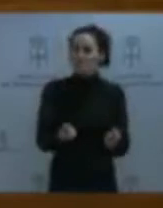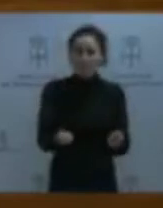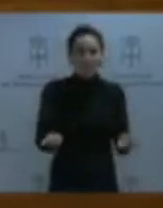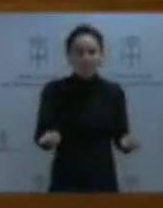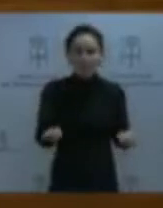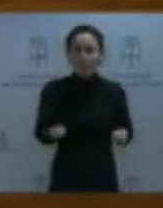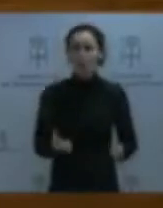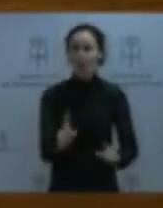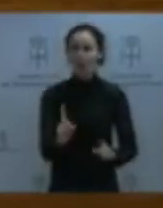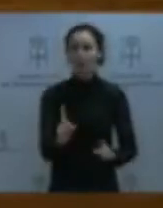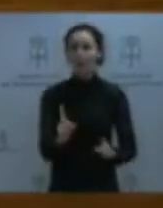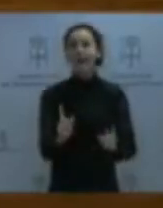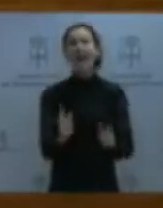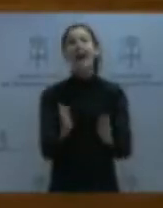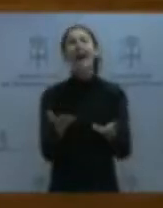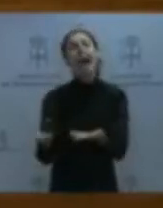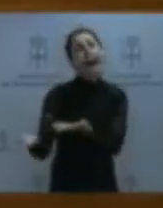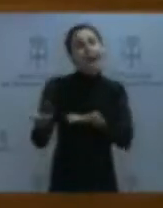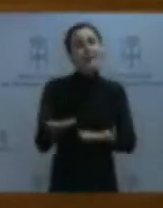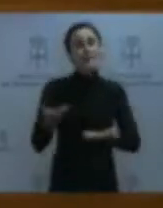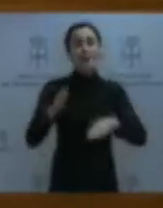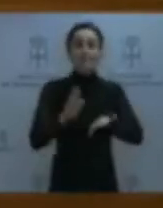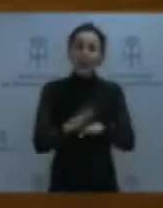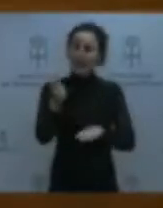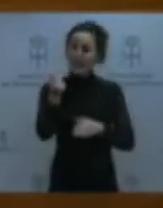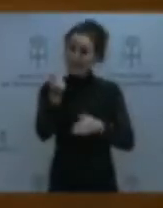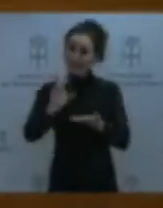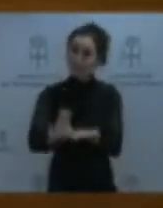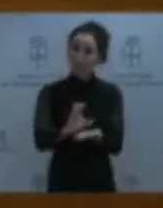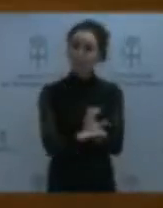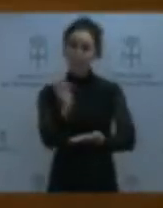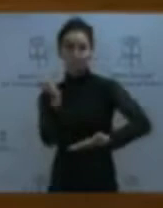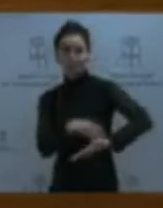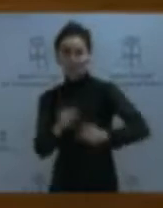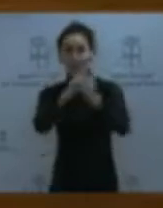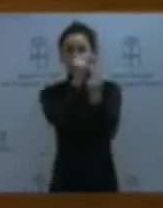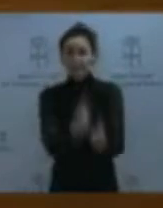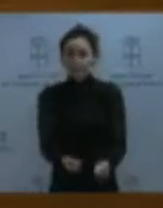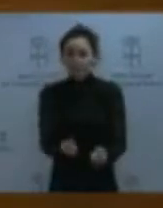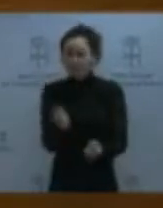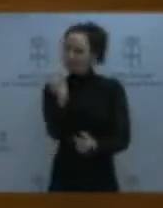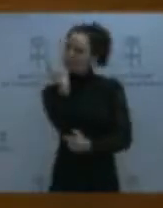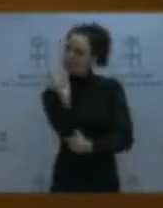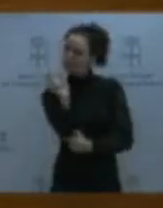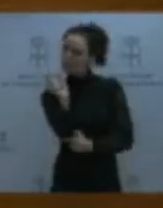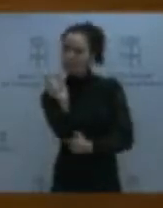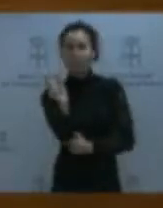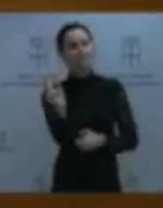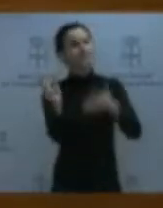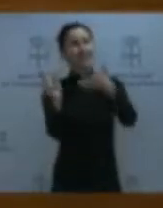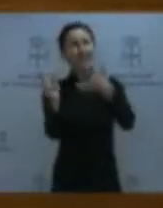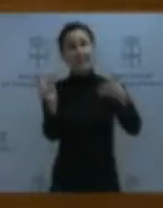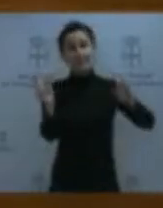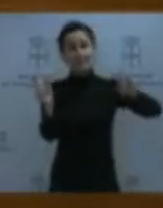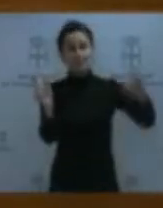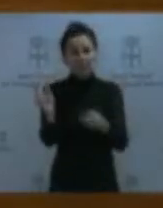a recuperarlo. No se preocupen por el papel en la partida presupuestaria. La corrupción nos cuesta a los asturianos 500